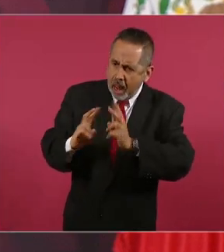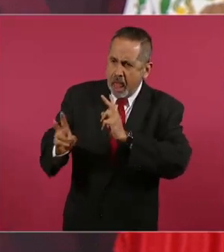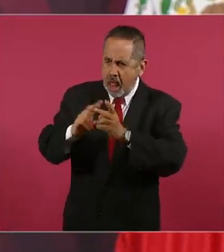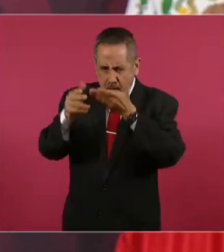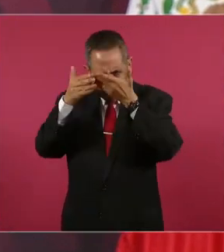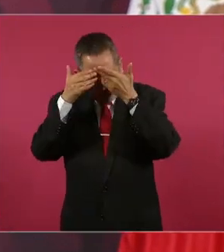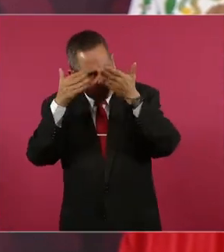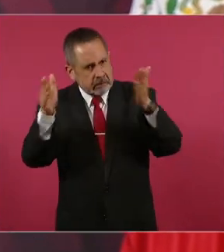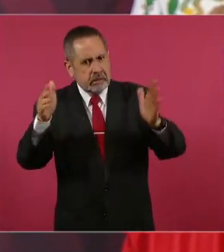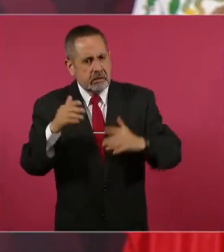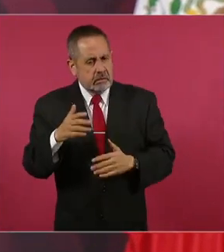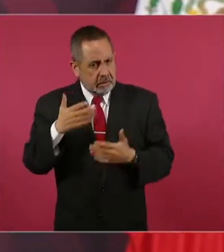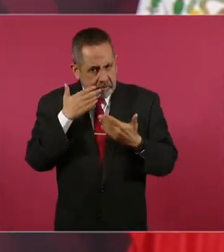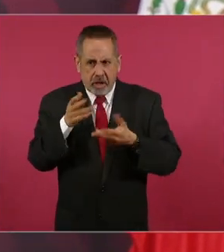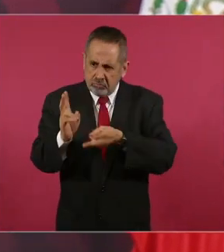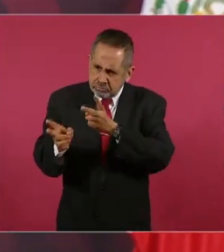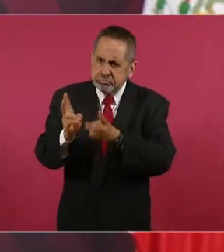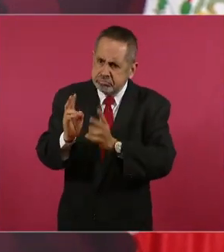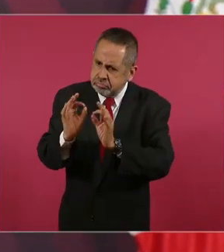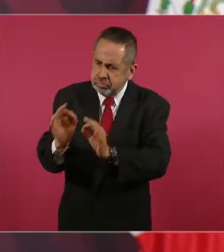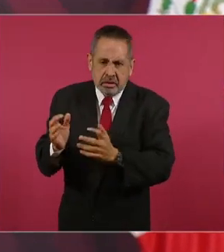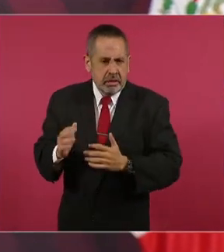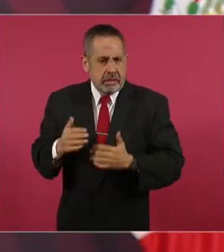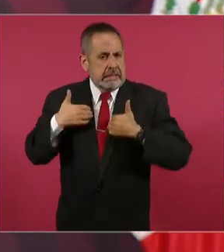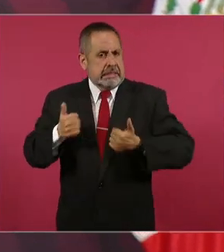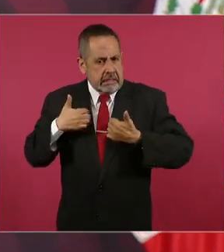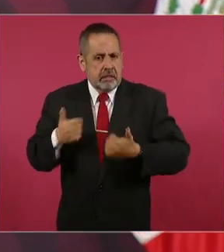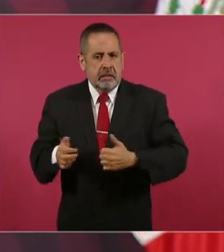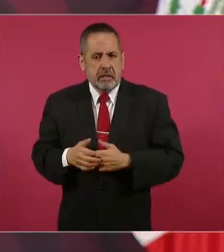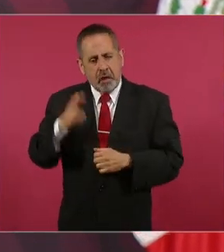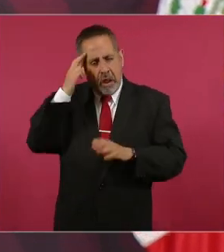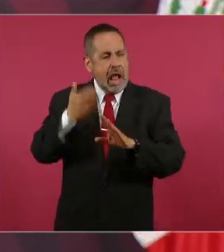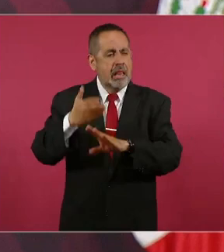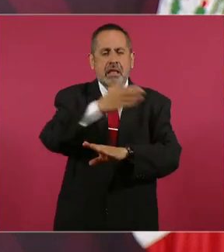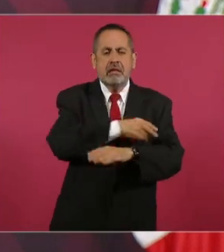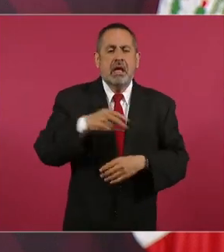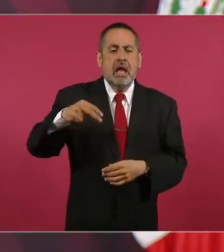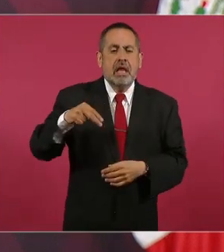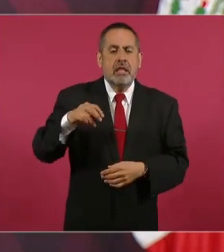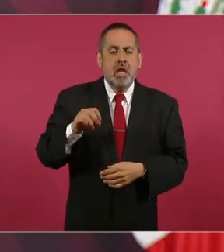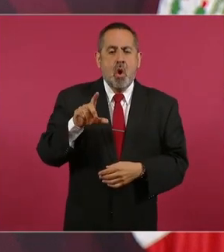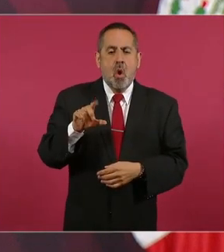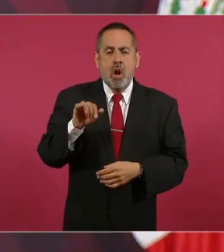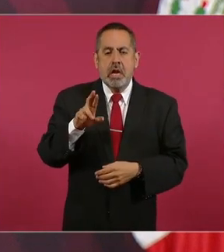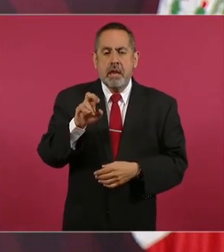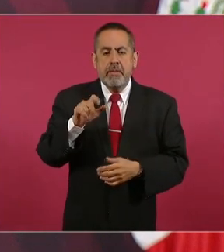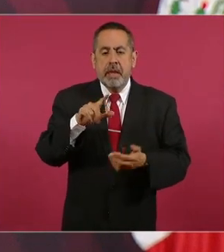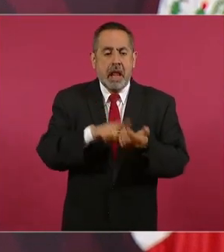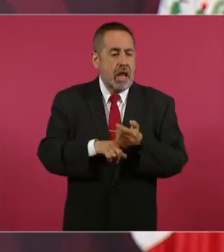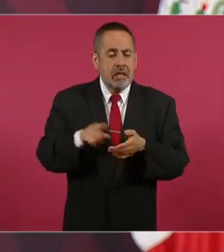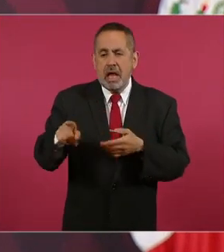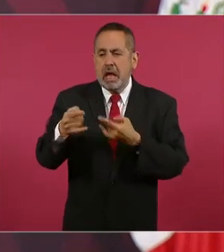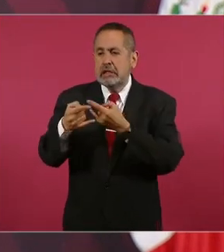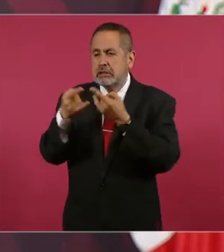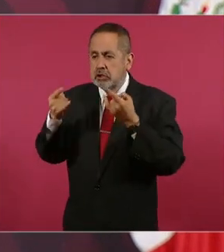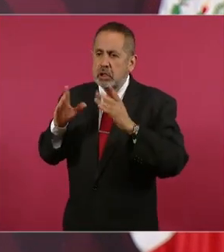¿Qué cosa planteaba el neoliberalismo? El fin de la historia.